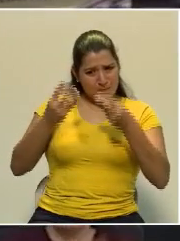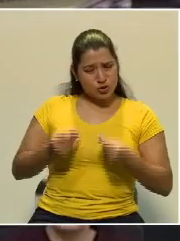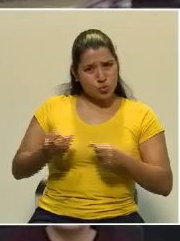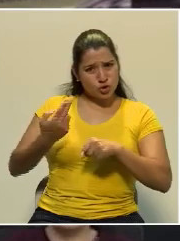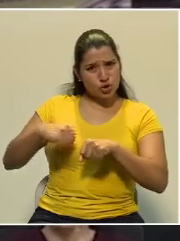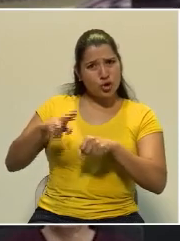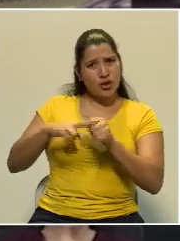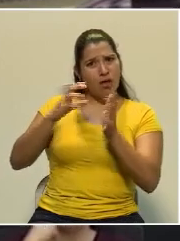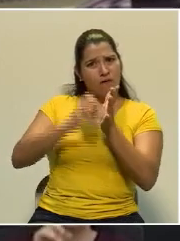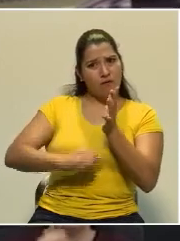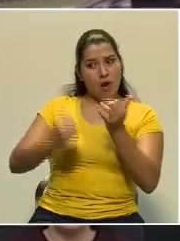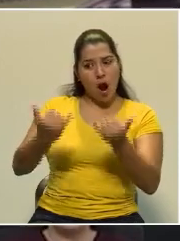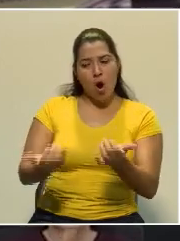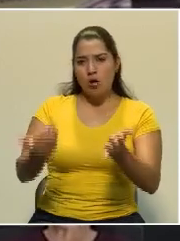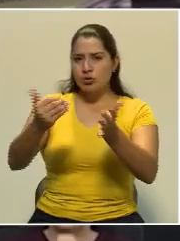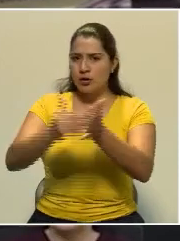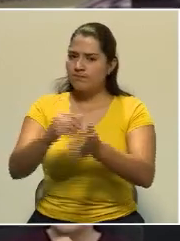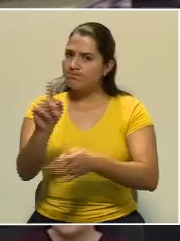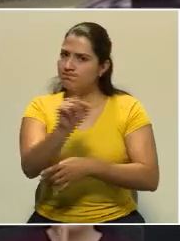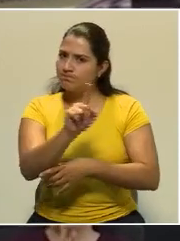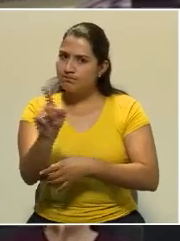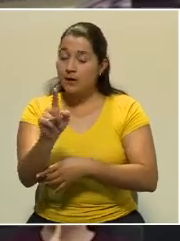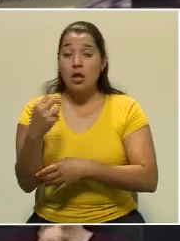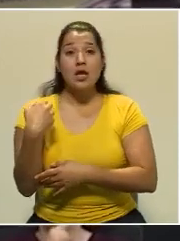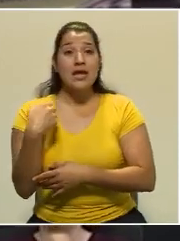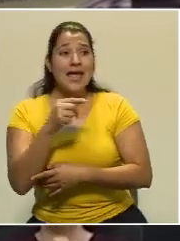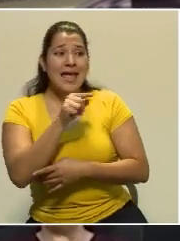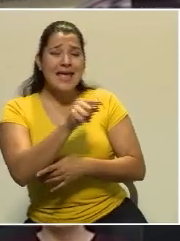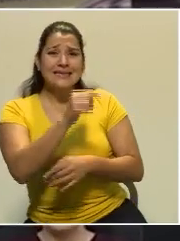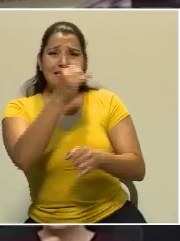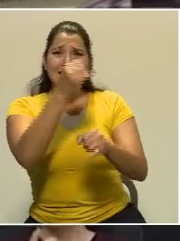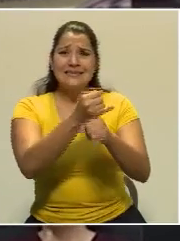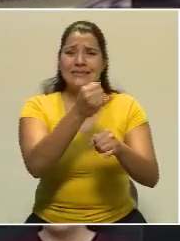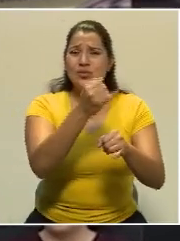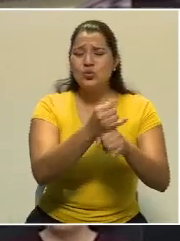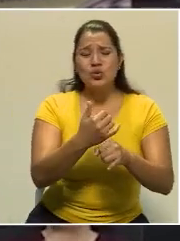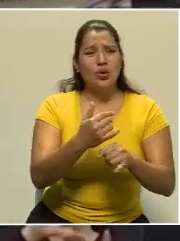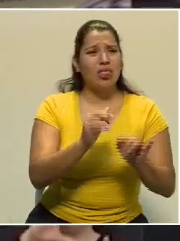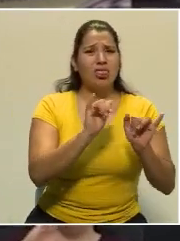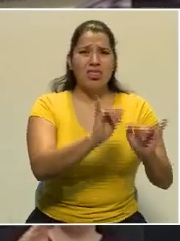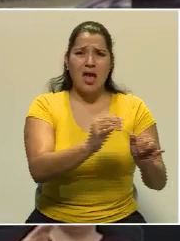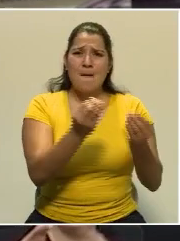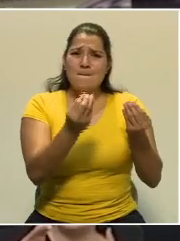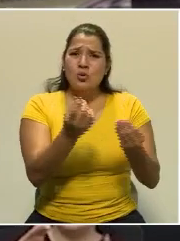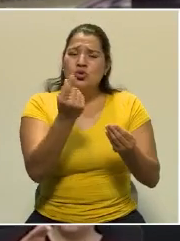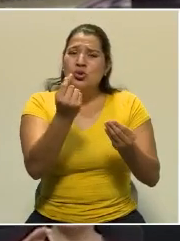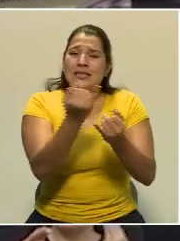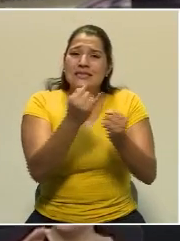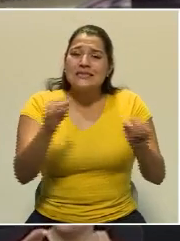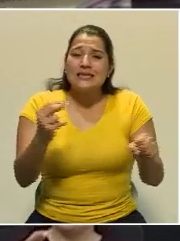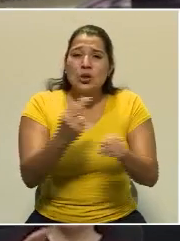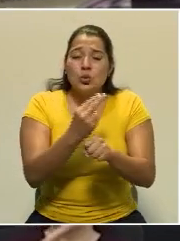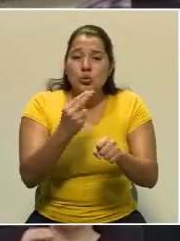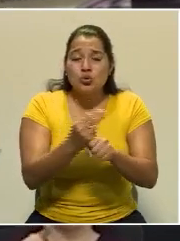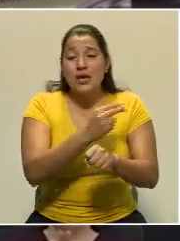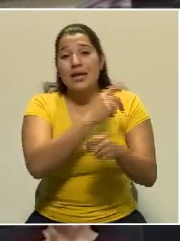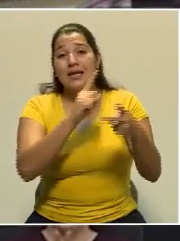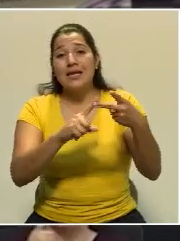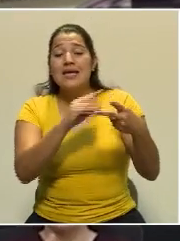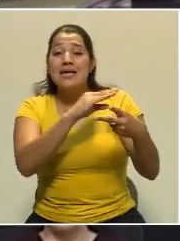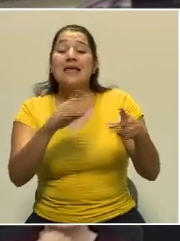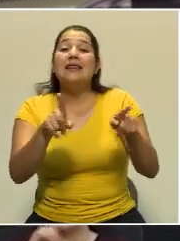ordinario. Estamos hablando de una institución con un altísimo superávit y además que tiene colocado en instrumentos